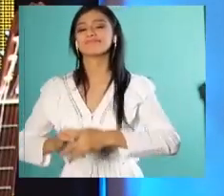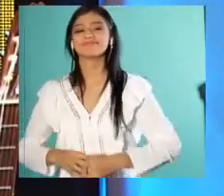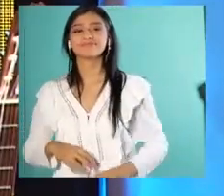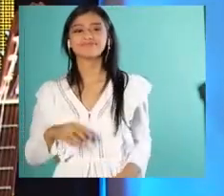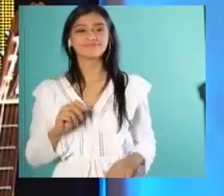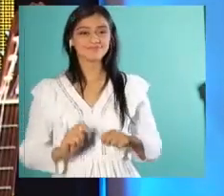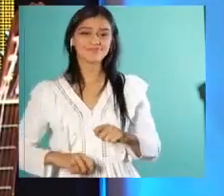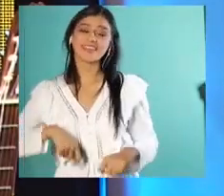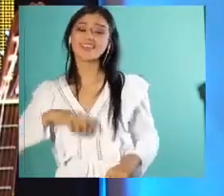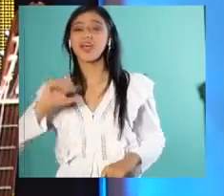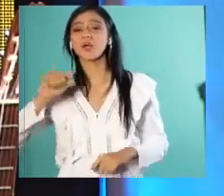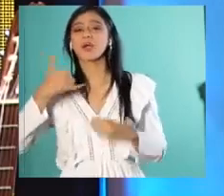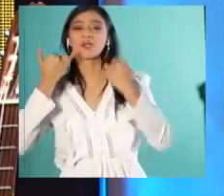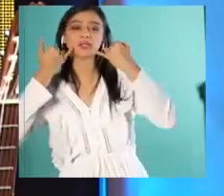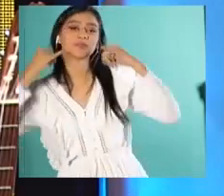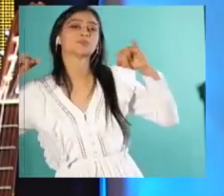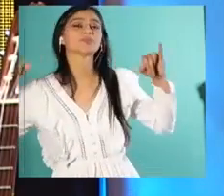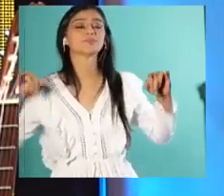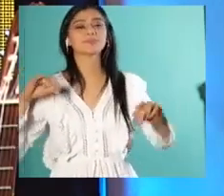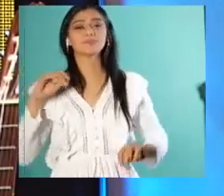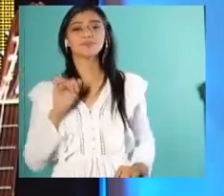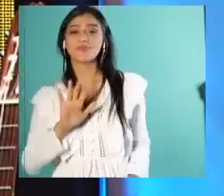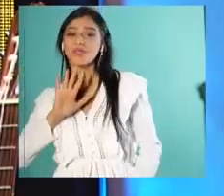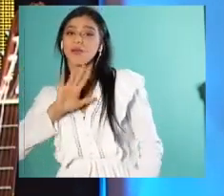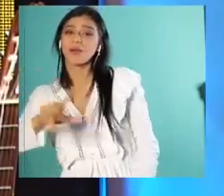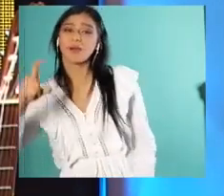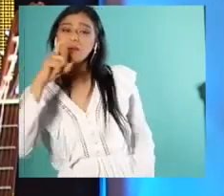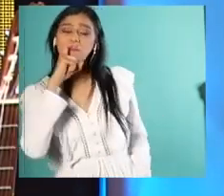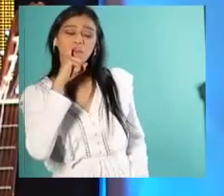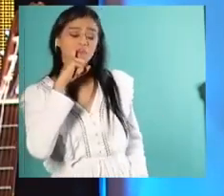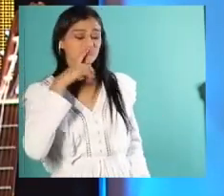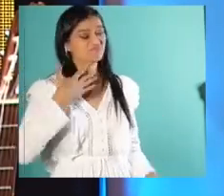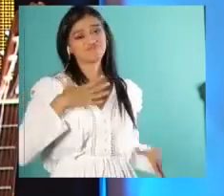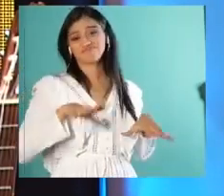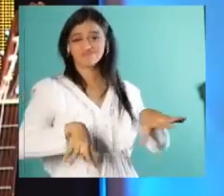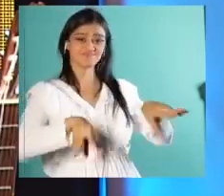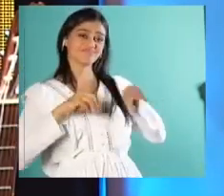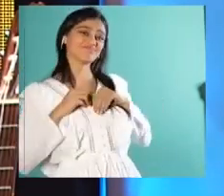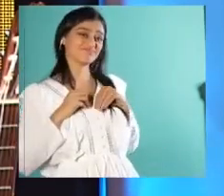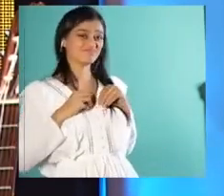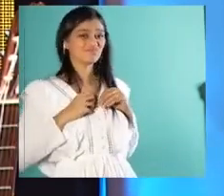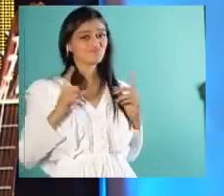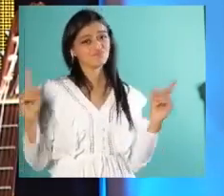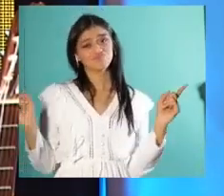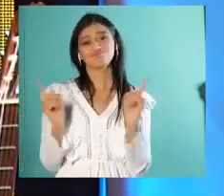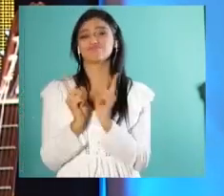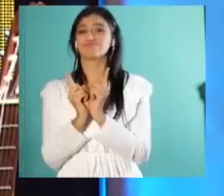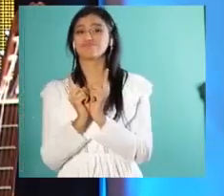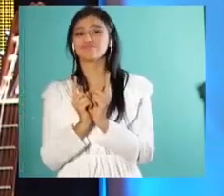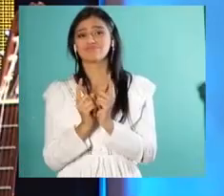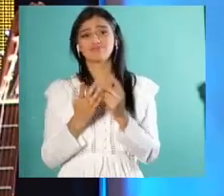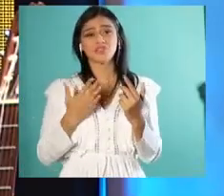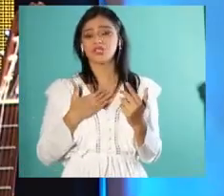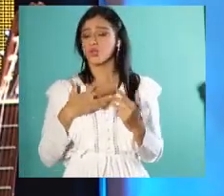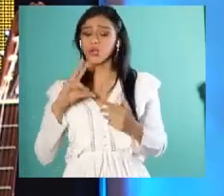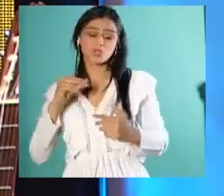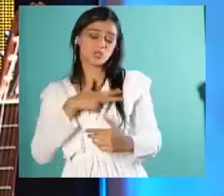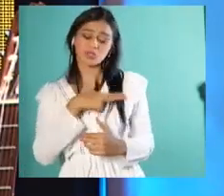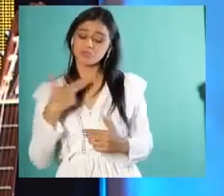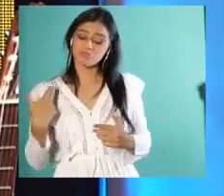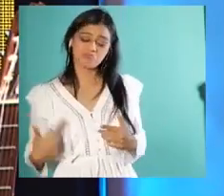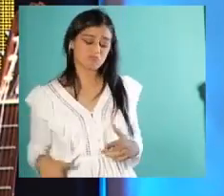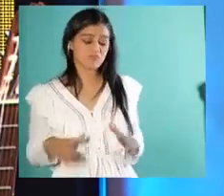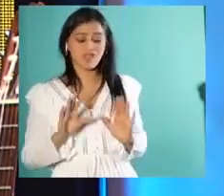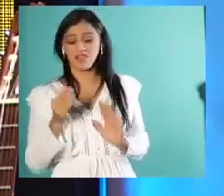quiero en mandarín. Su papá no quiere que la vea. Yo no soy paisano